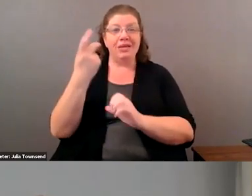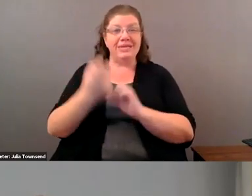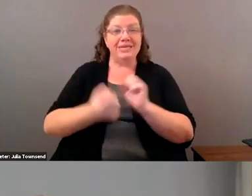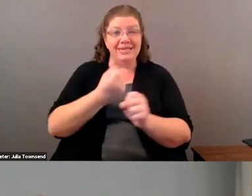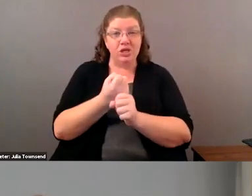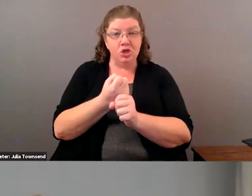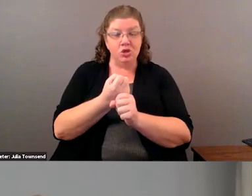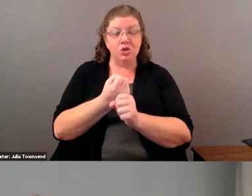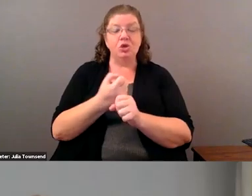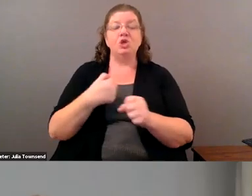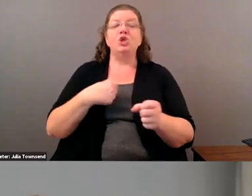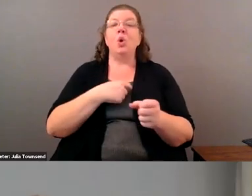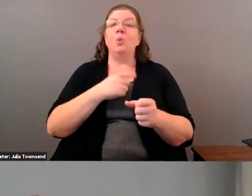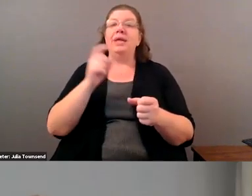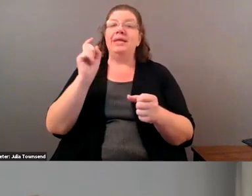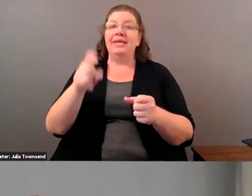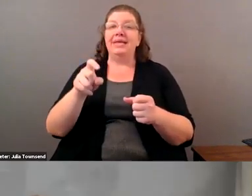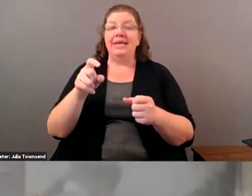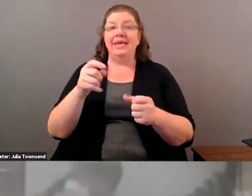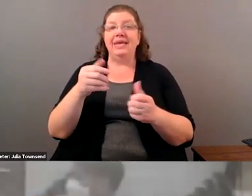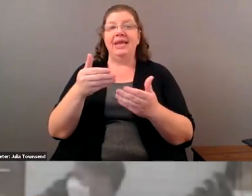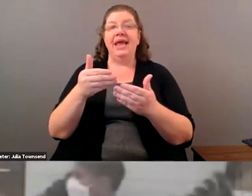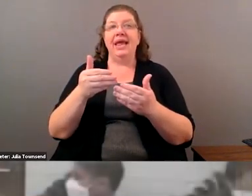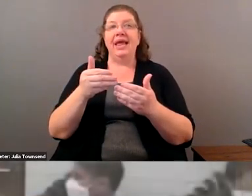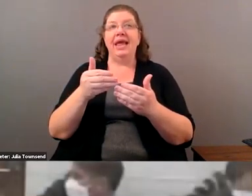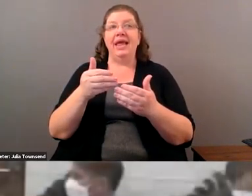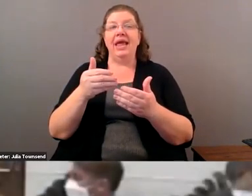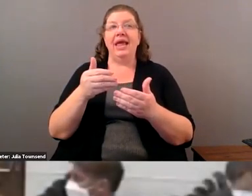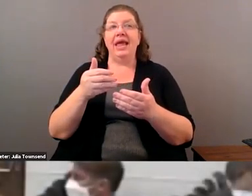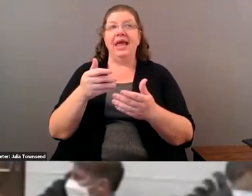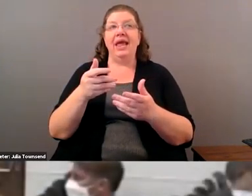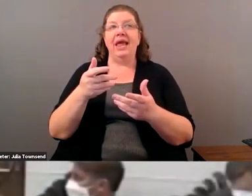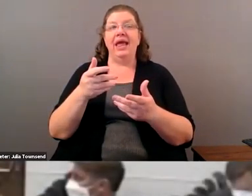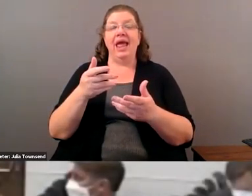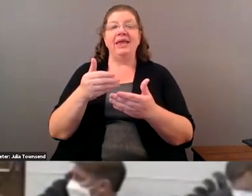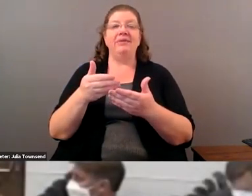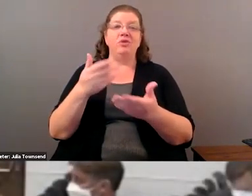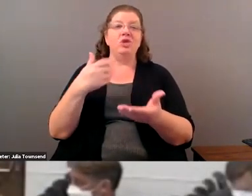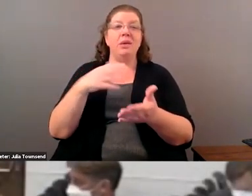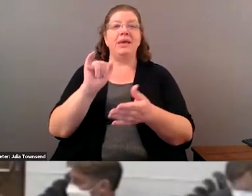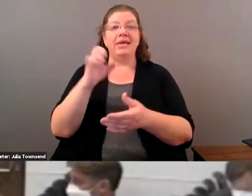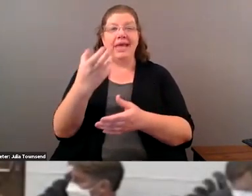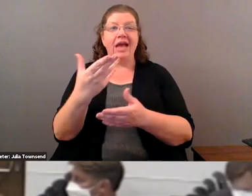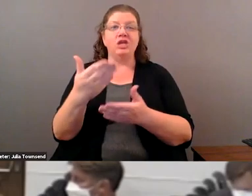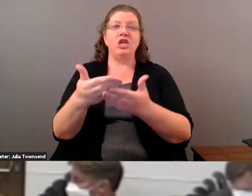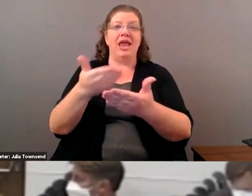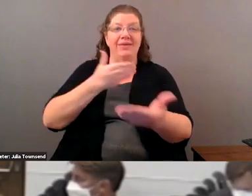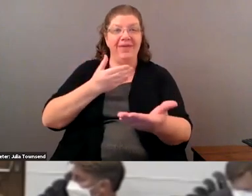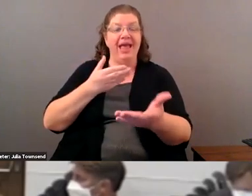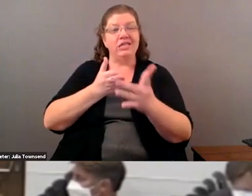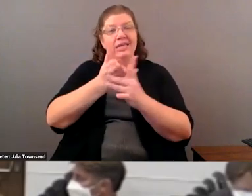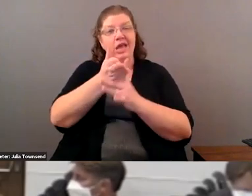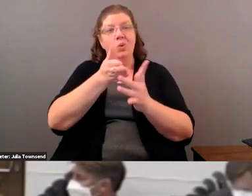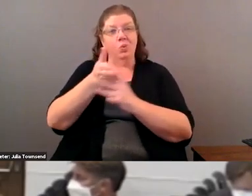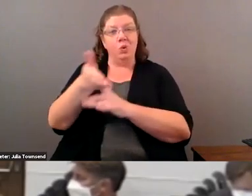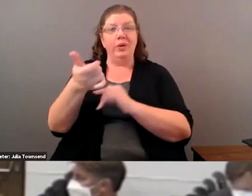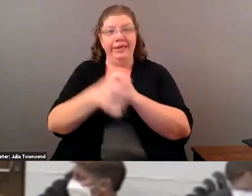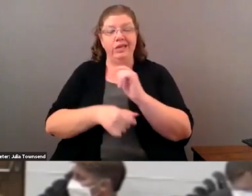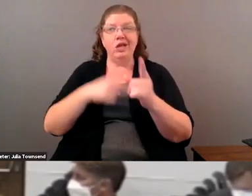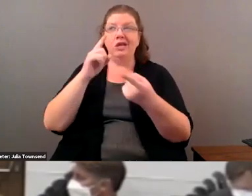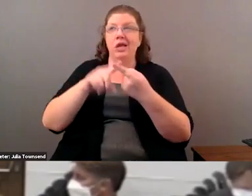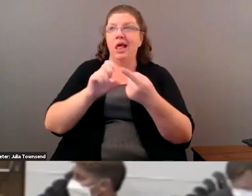estuvo cada año porque pues ahora recibimos los impuestos de propiedades dos veces al año entonces recibimos